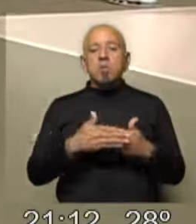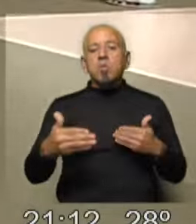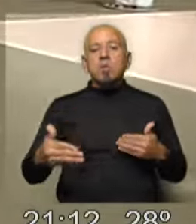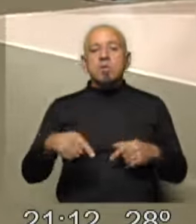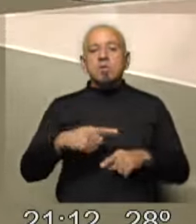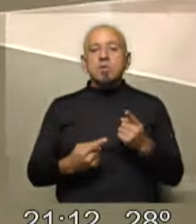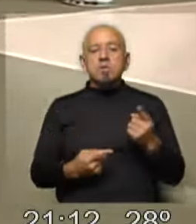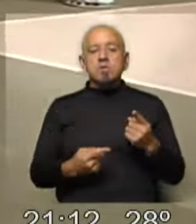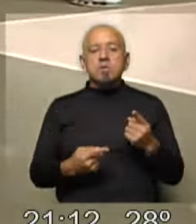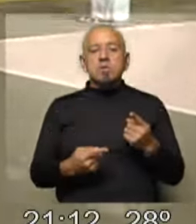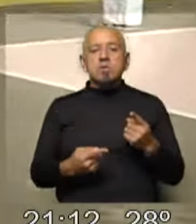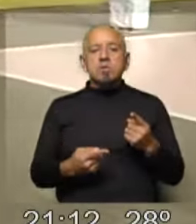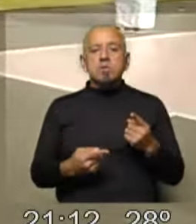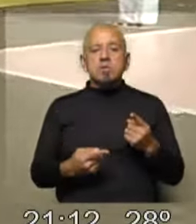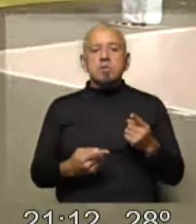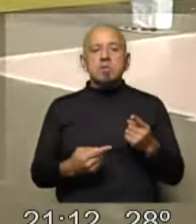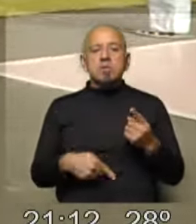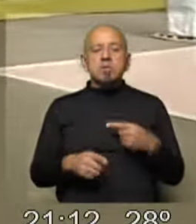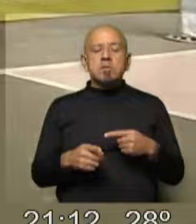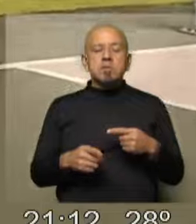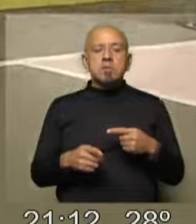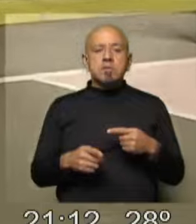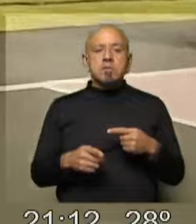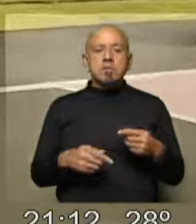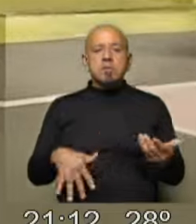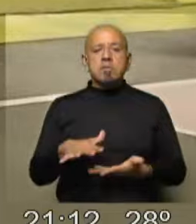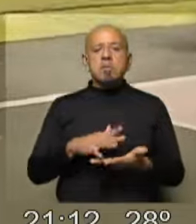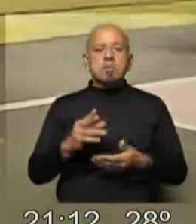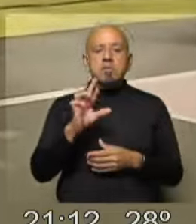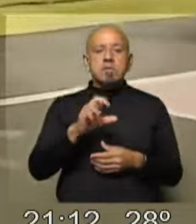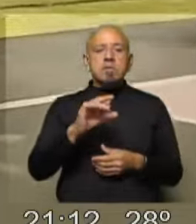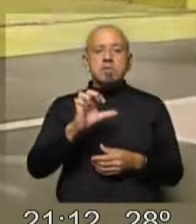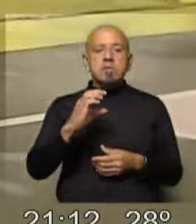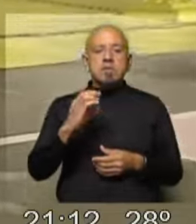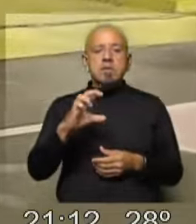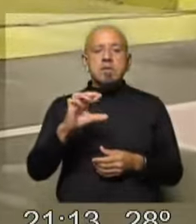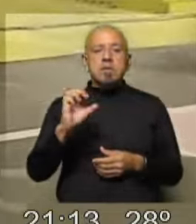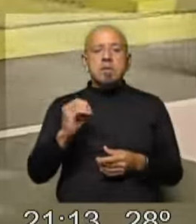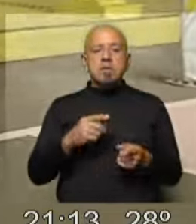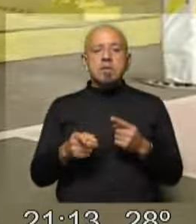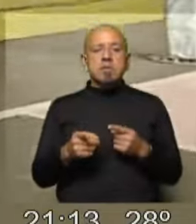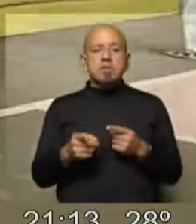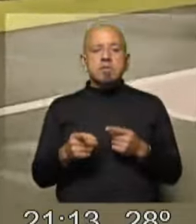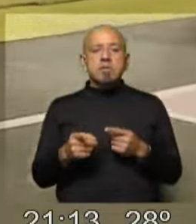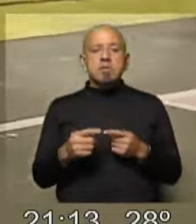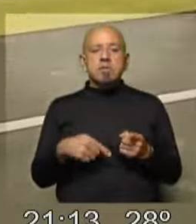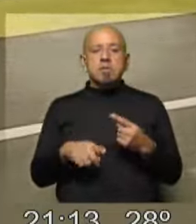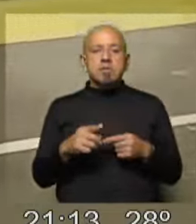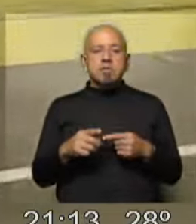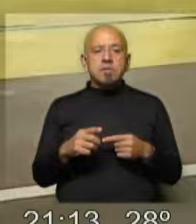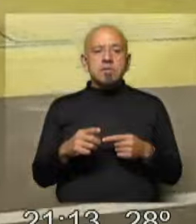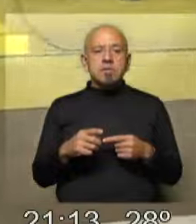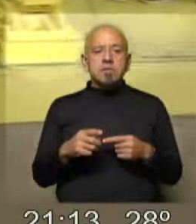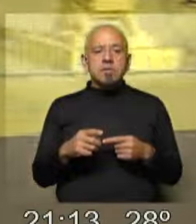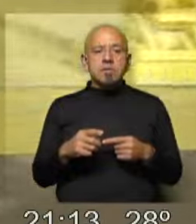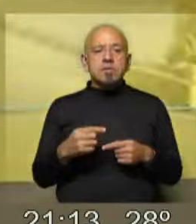parque eh có era que se decía parque eh Plaza recreo no en esto están haciendo una reestructuración del